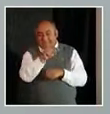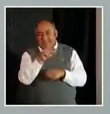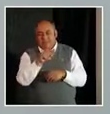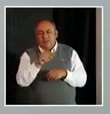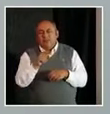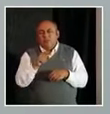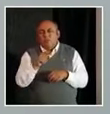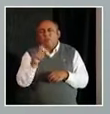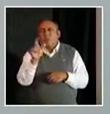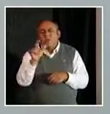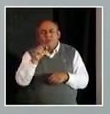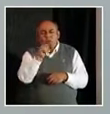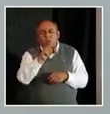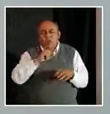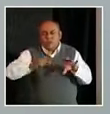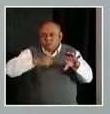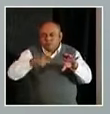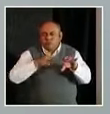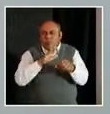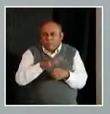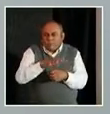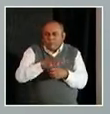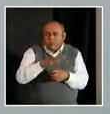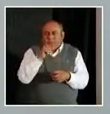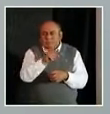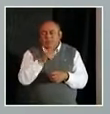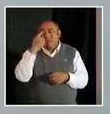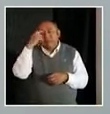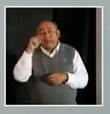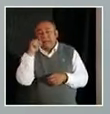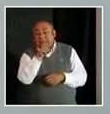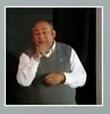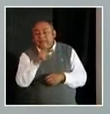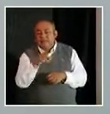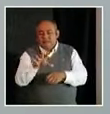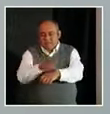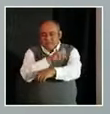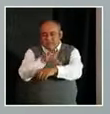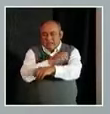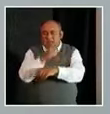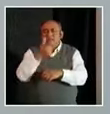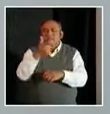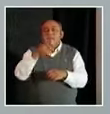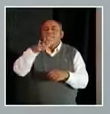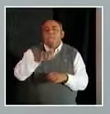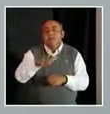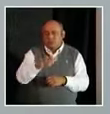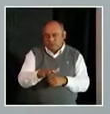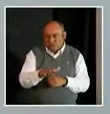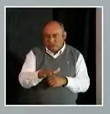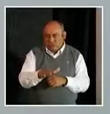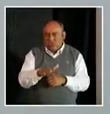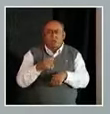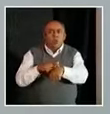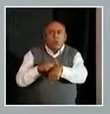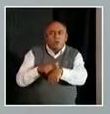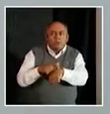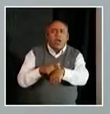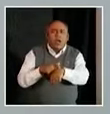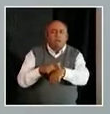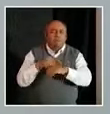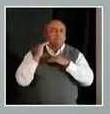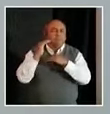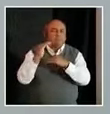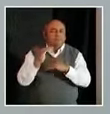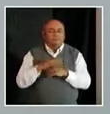horarios donde la tarifa eléctrica es menor. Y entonces subimos la extracción